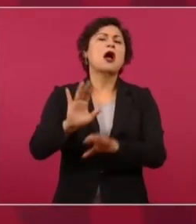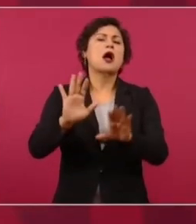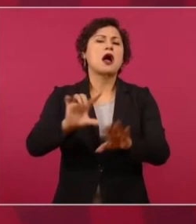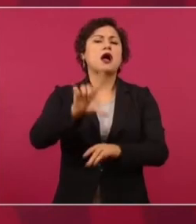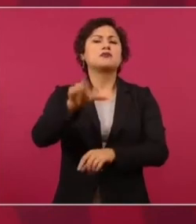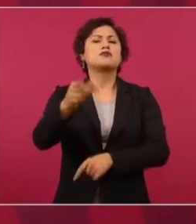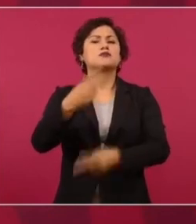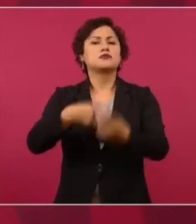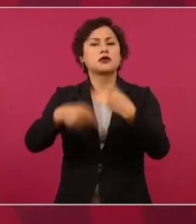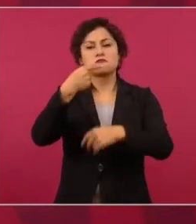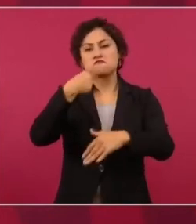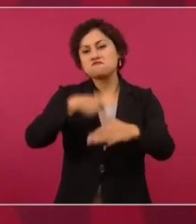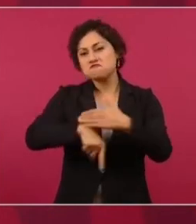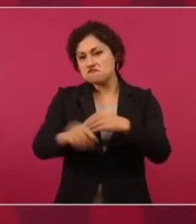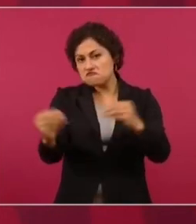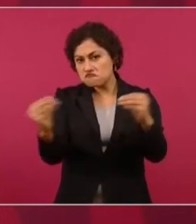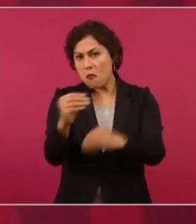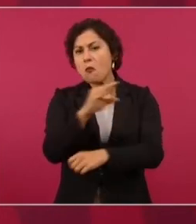controversia